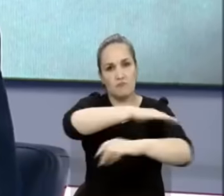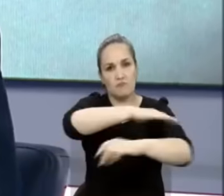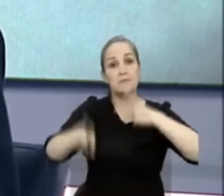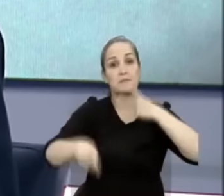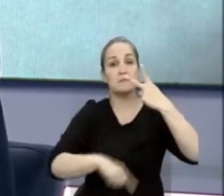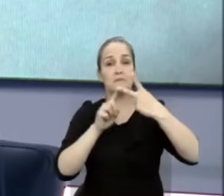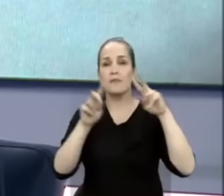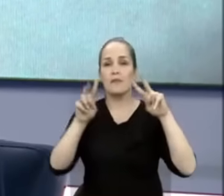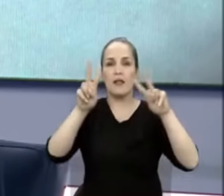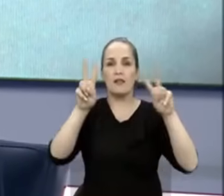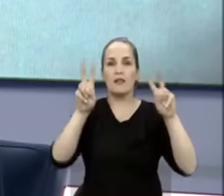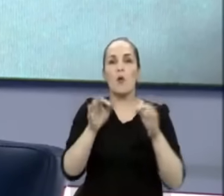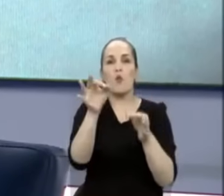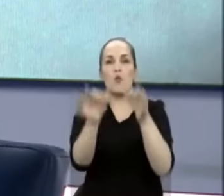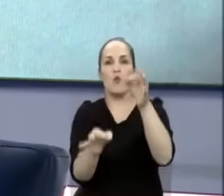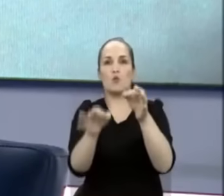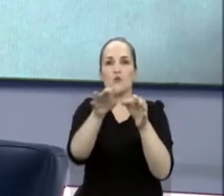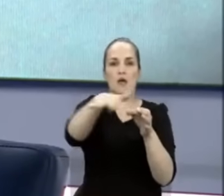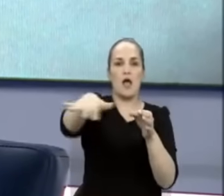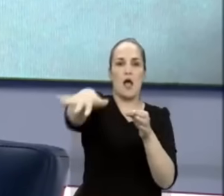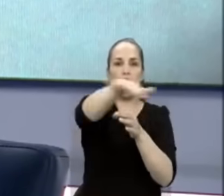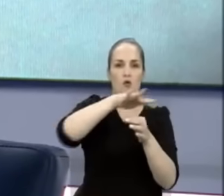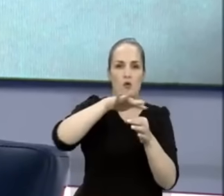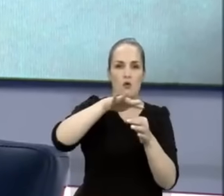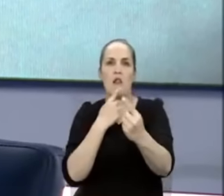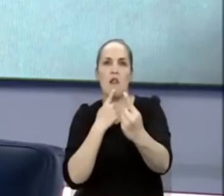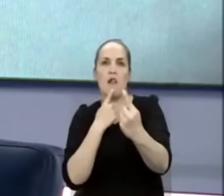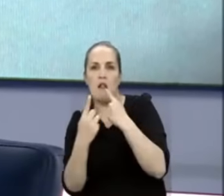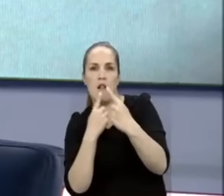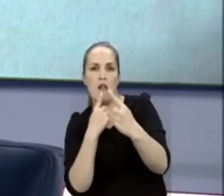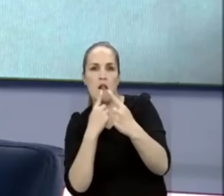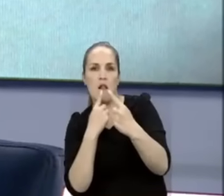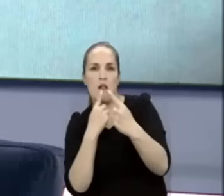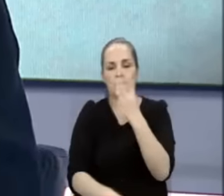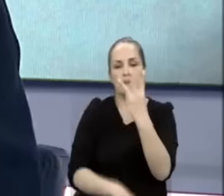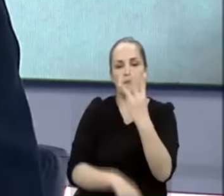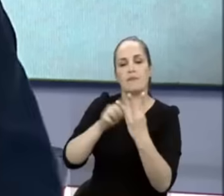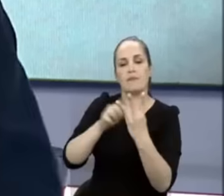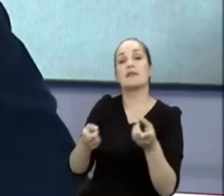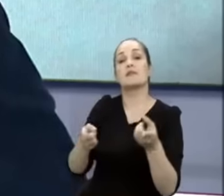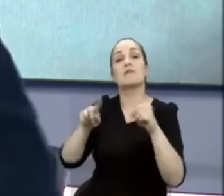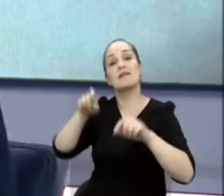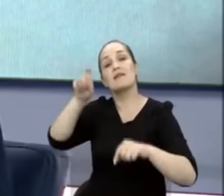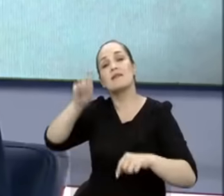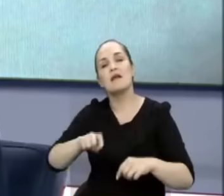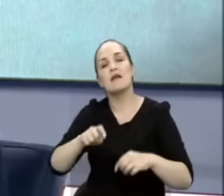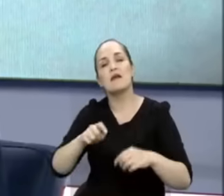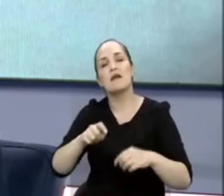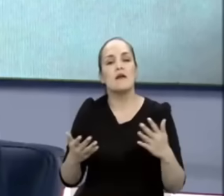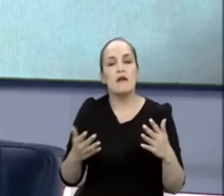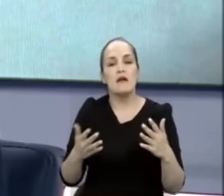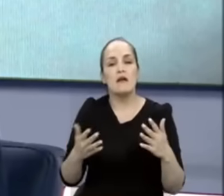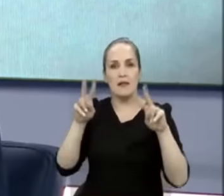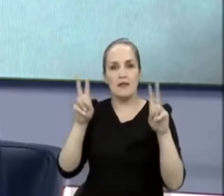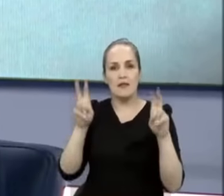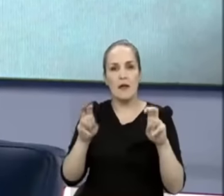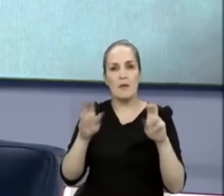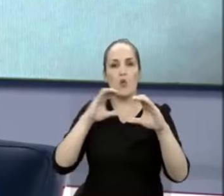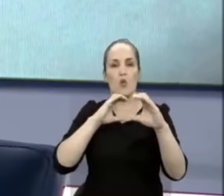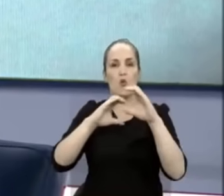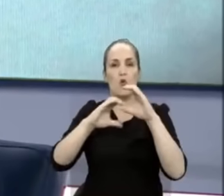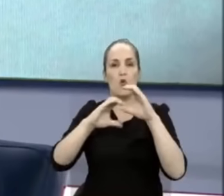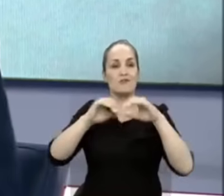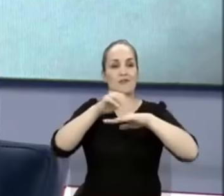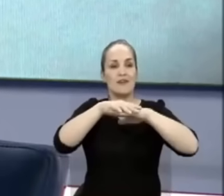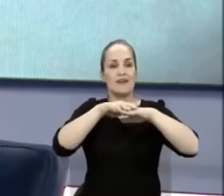batalla en los estrados judiciales, lo que llaman el lawfare. Y por supuesto, tenemos que abordar el tema de la comunicación, las